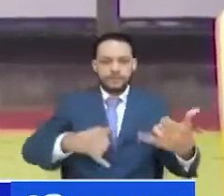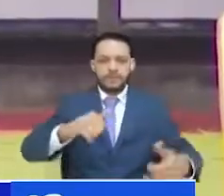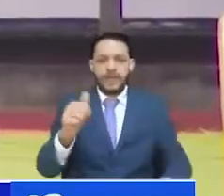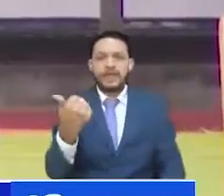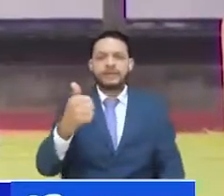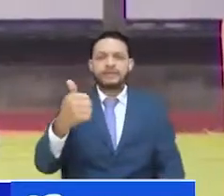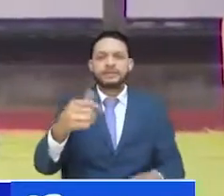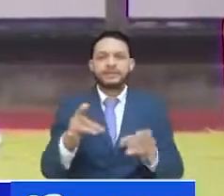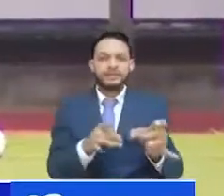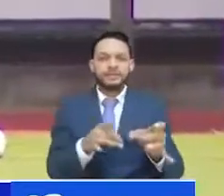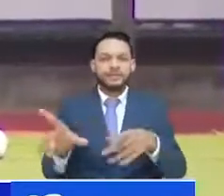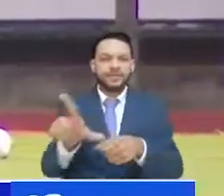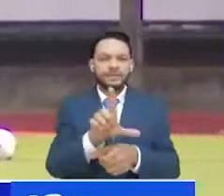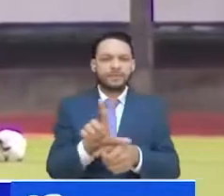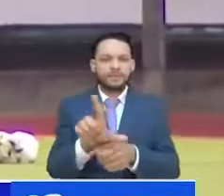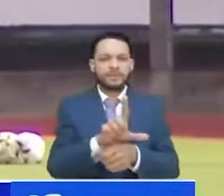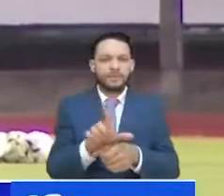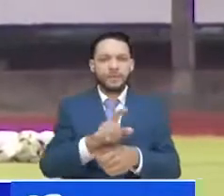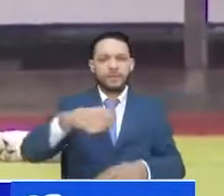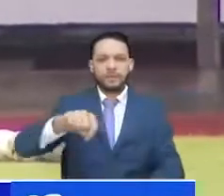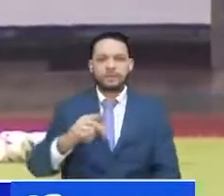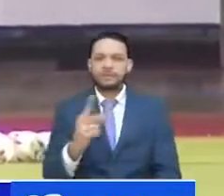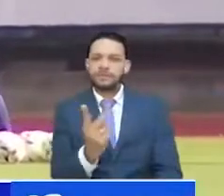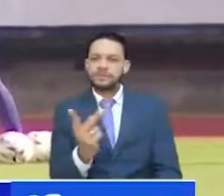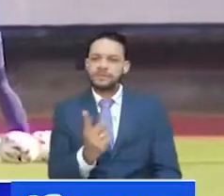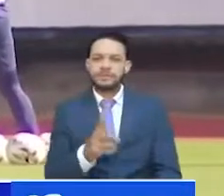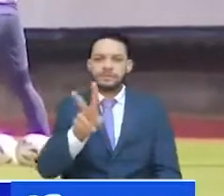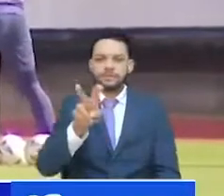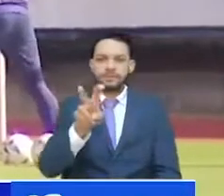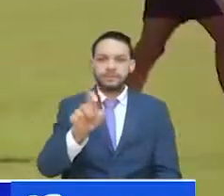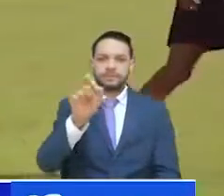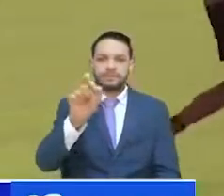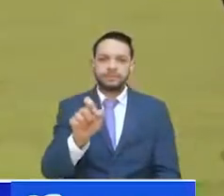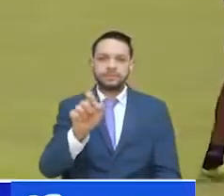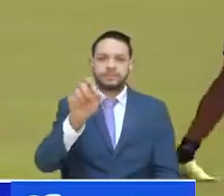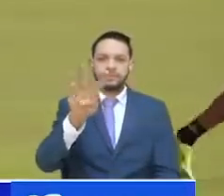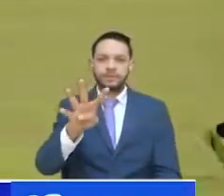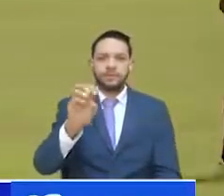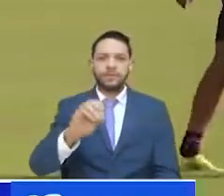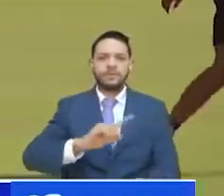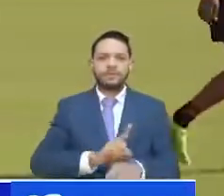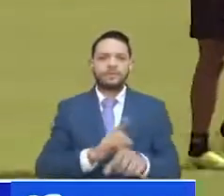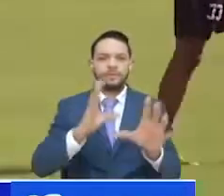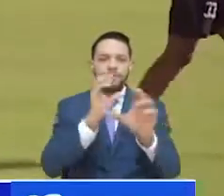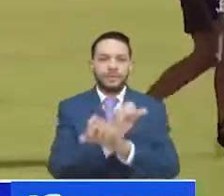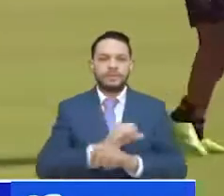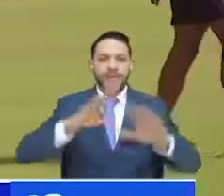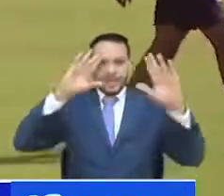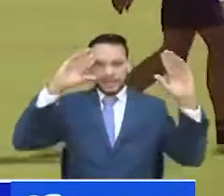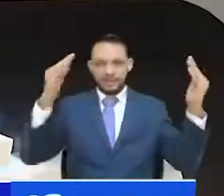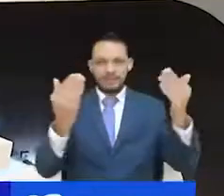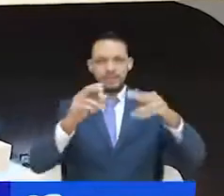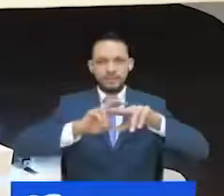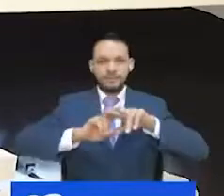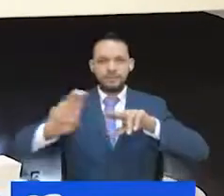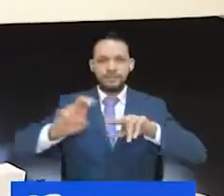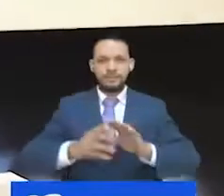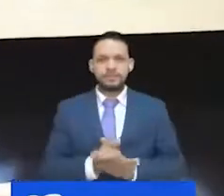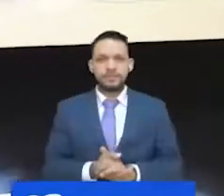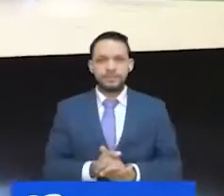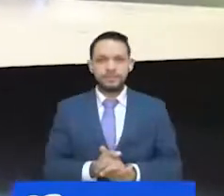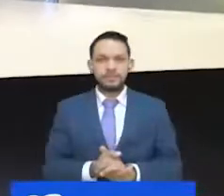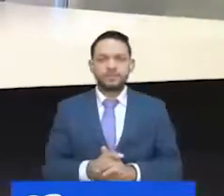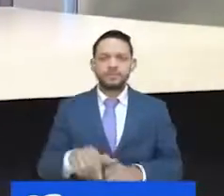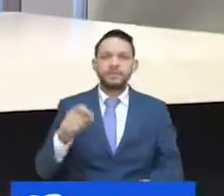Liga Betplay. El compromiso se jugará este viernes a partir de las 7:40 de la noche en el Estadio Palo Grande de Manizales.